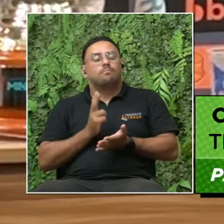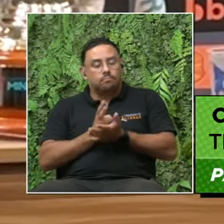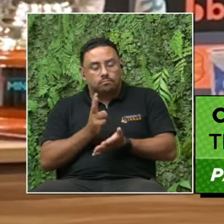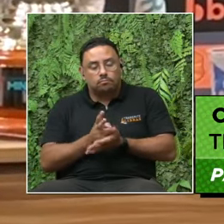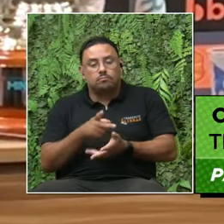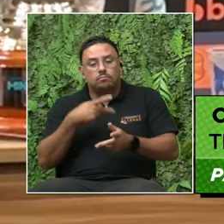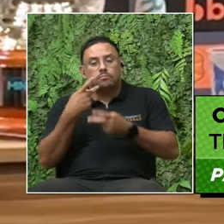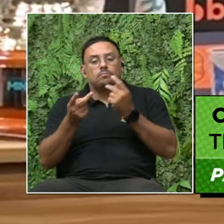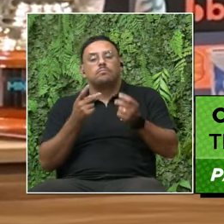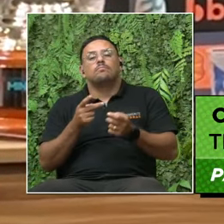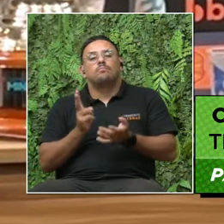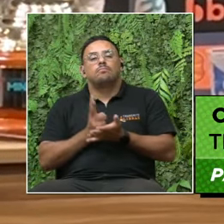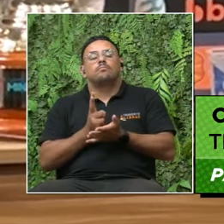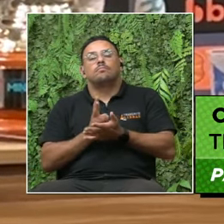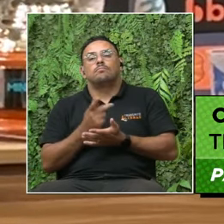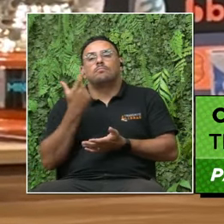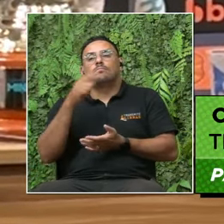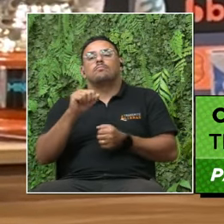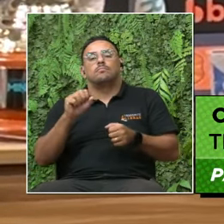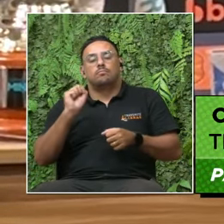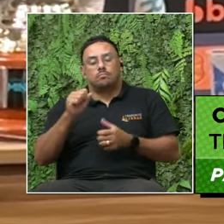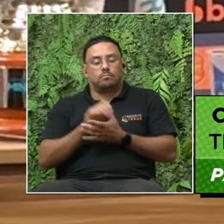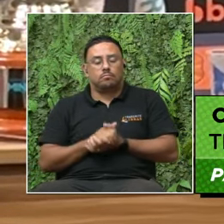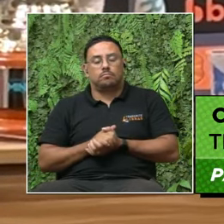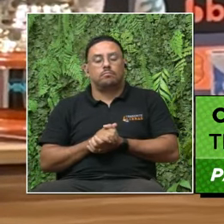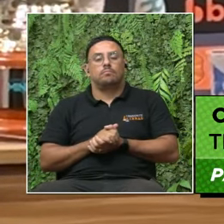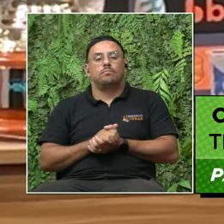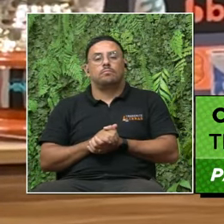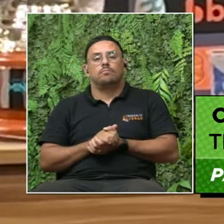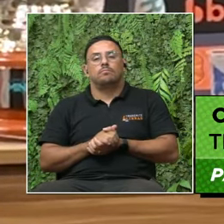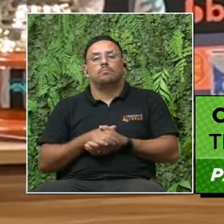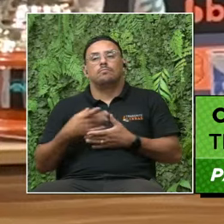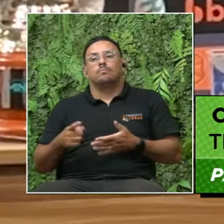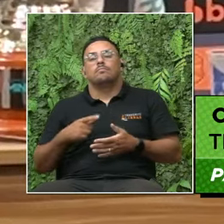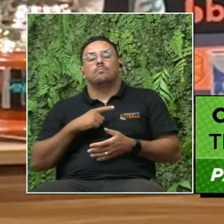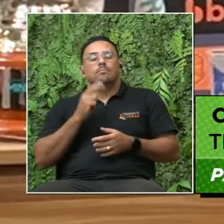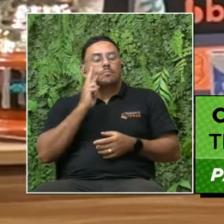siempre creyendo que la Victoria posible